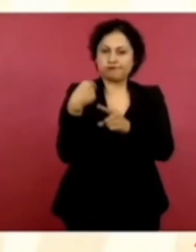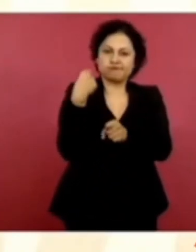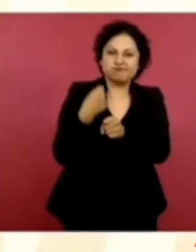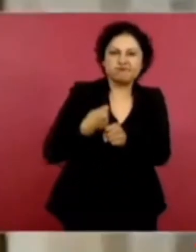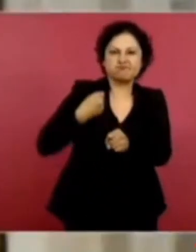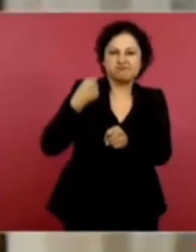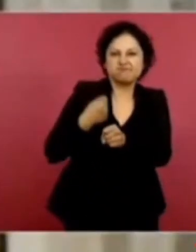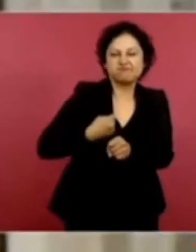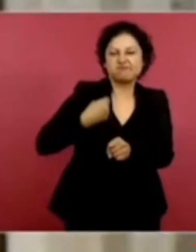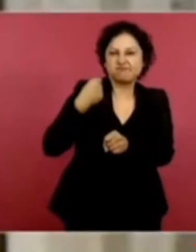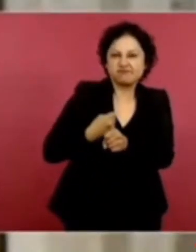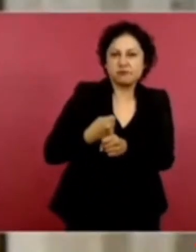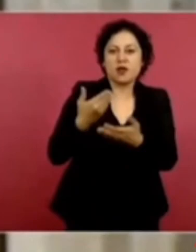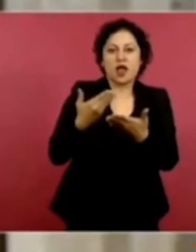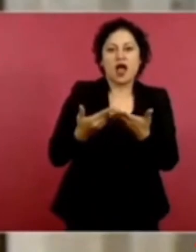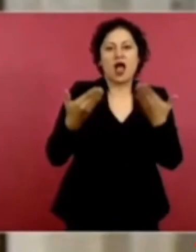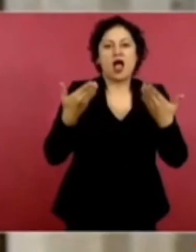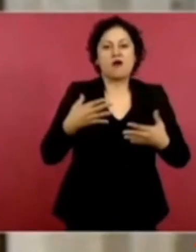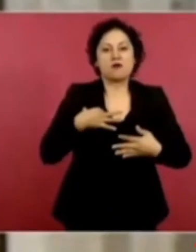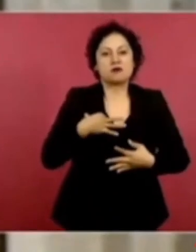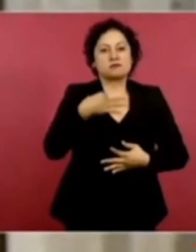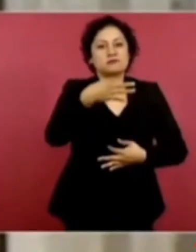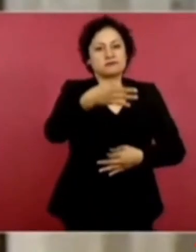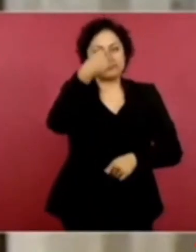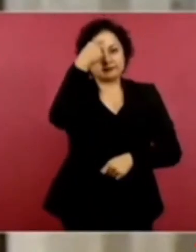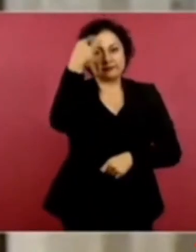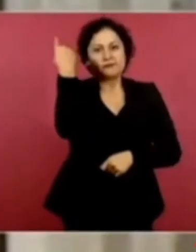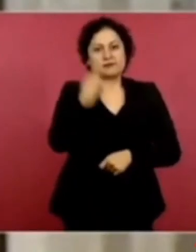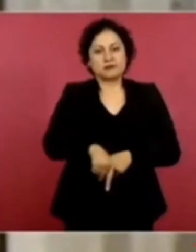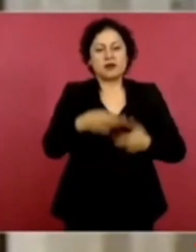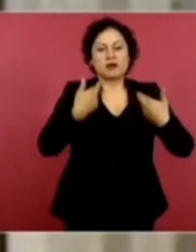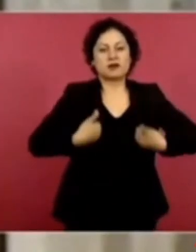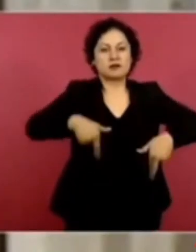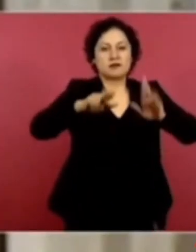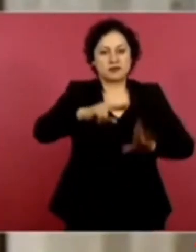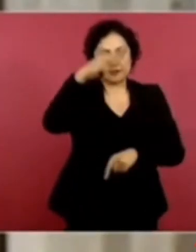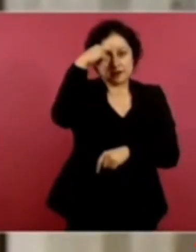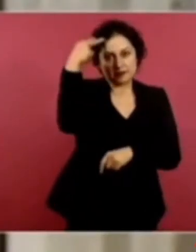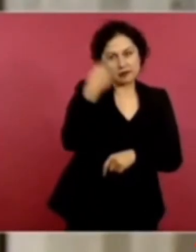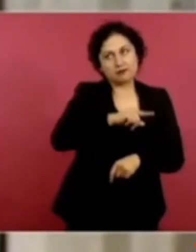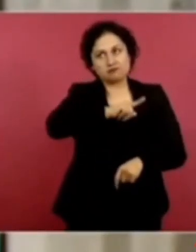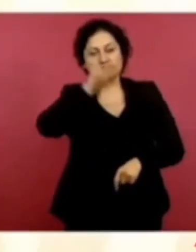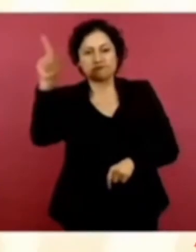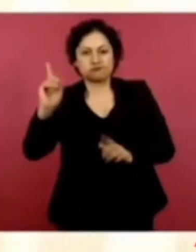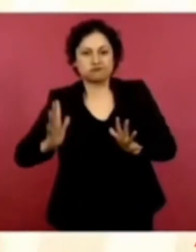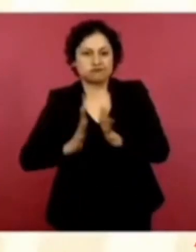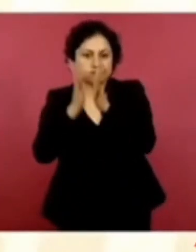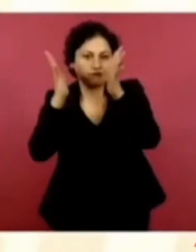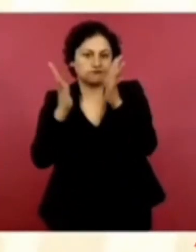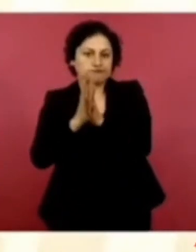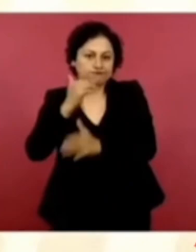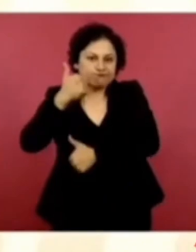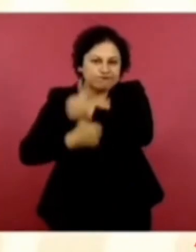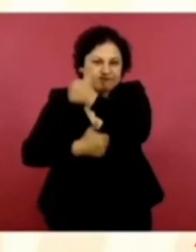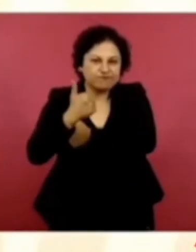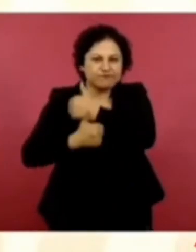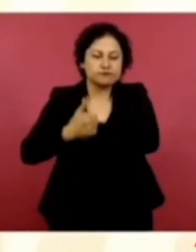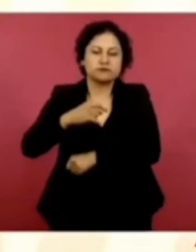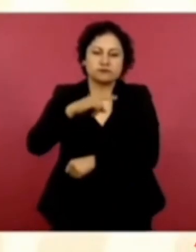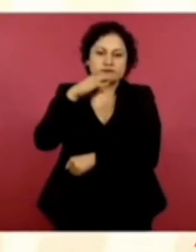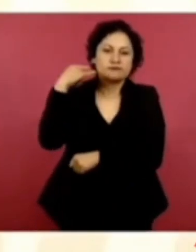de esta delegación nacional que competirá en estos Juegos Panamericanos Santiago 2023. Hoy, aquí